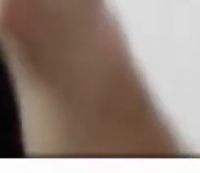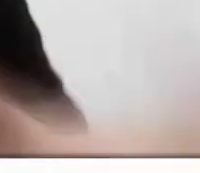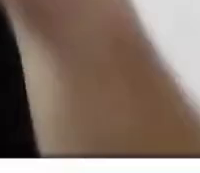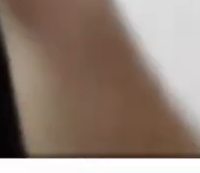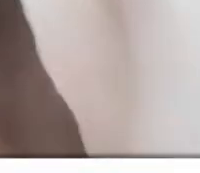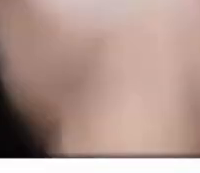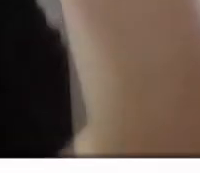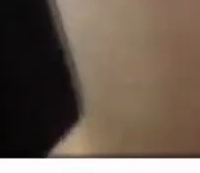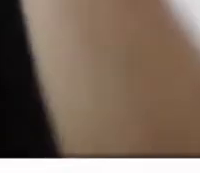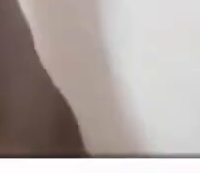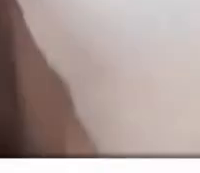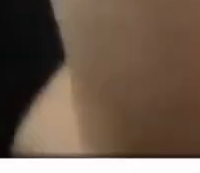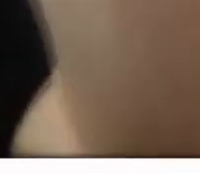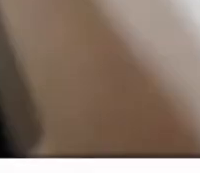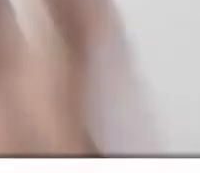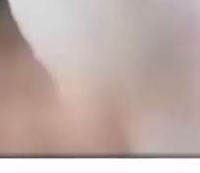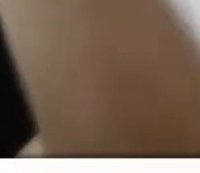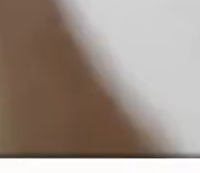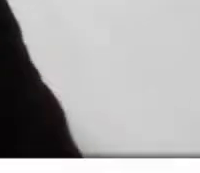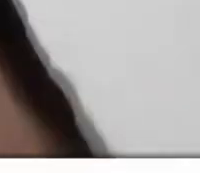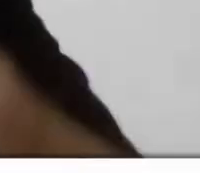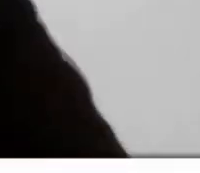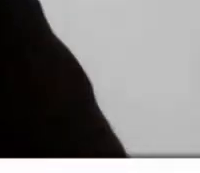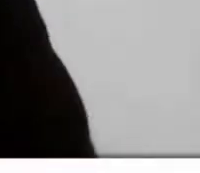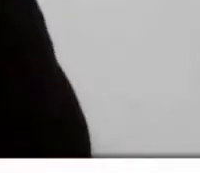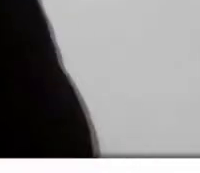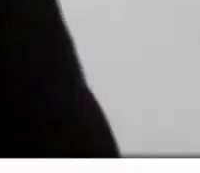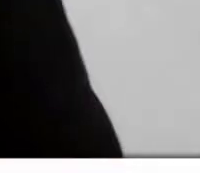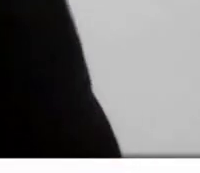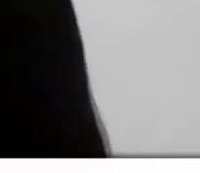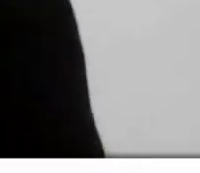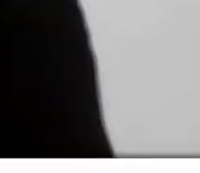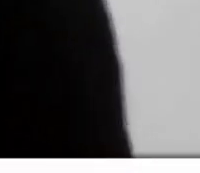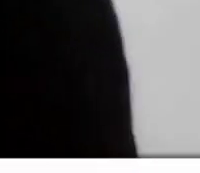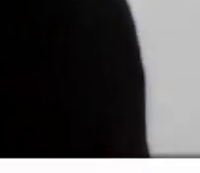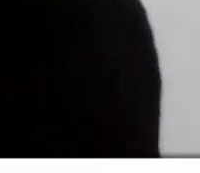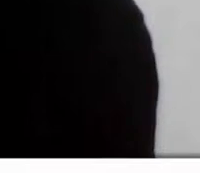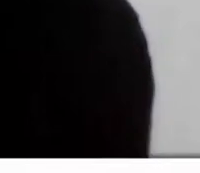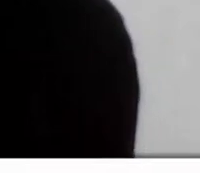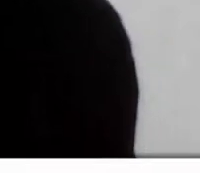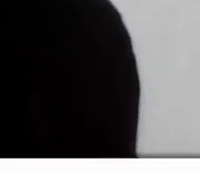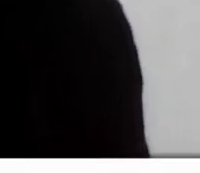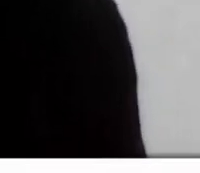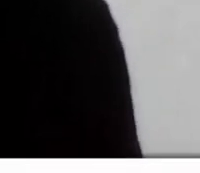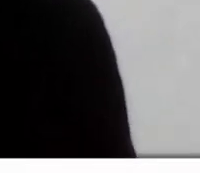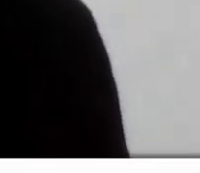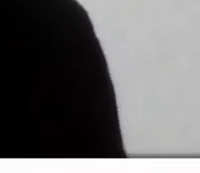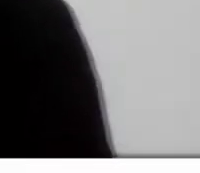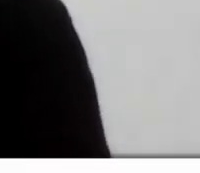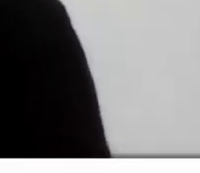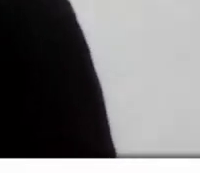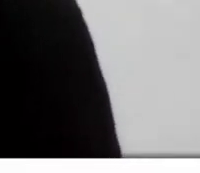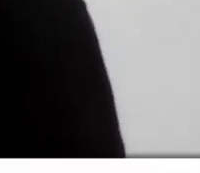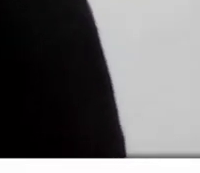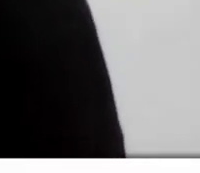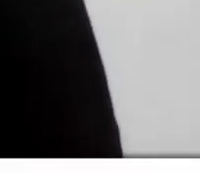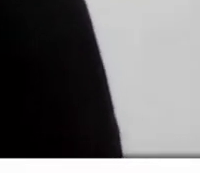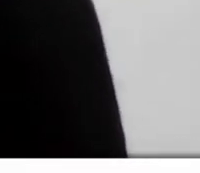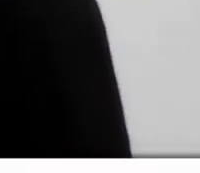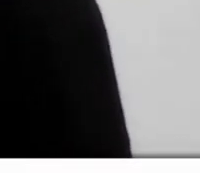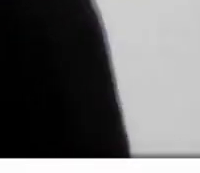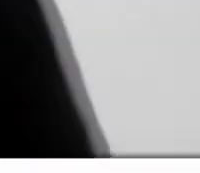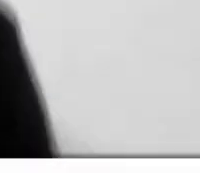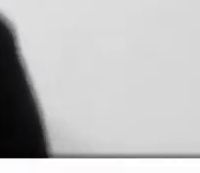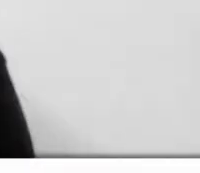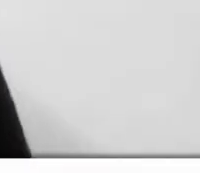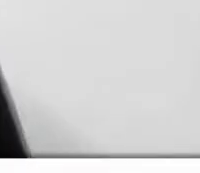Y ese colmo lo logró el gobierno de la provincia de Santa Fe. Miren, durante el año 2019, un